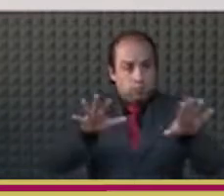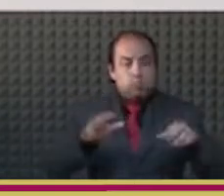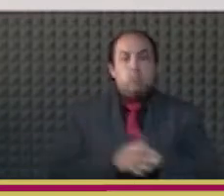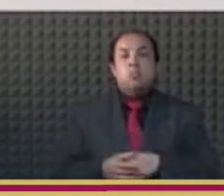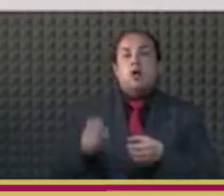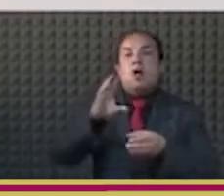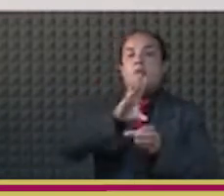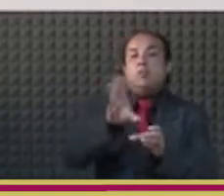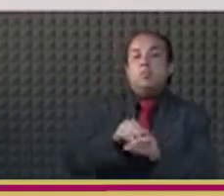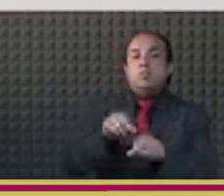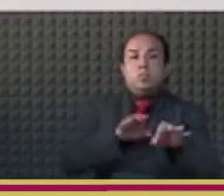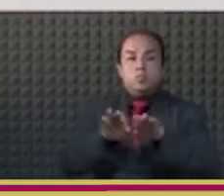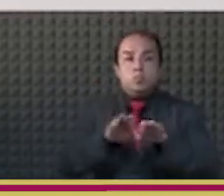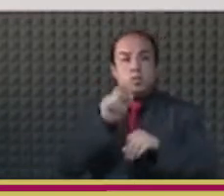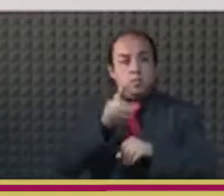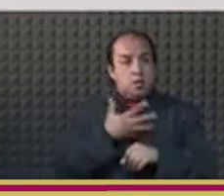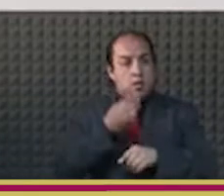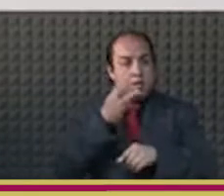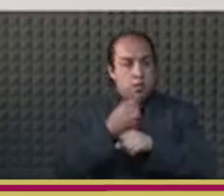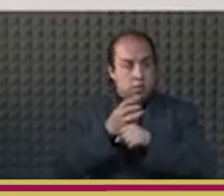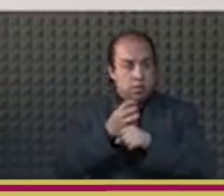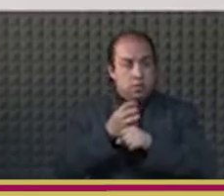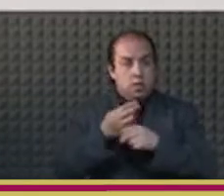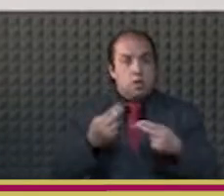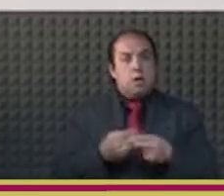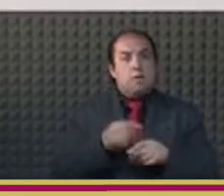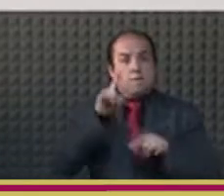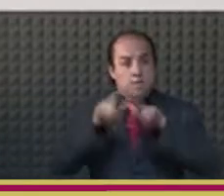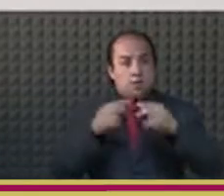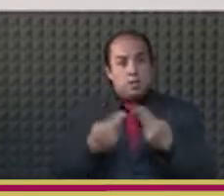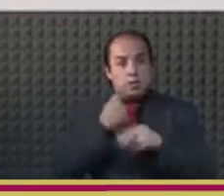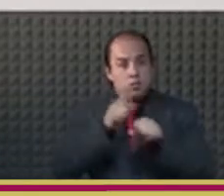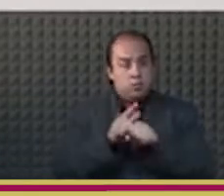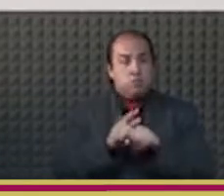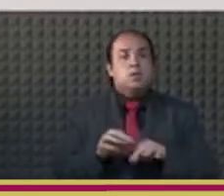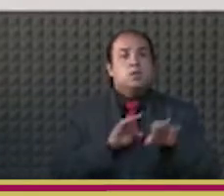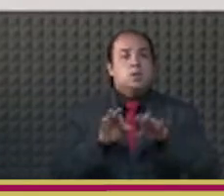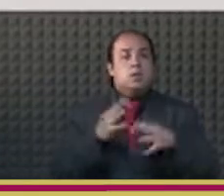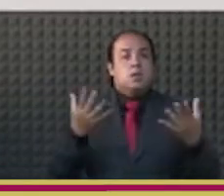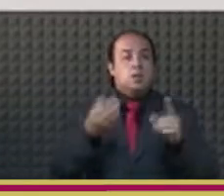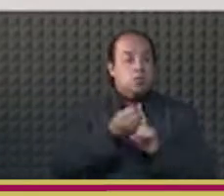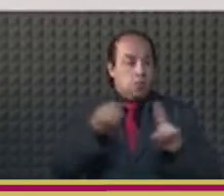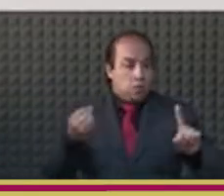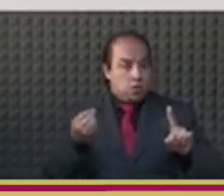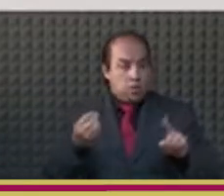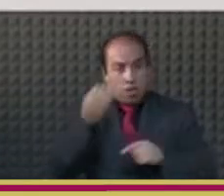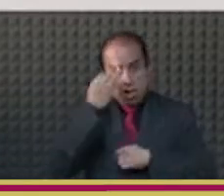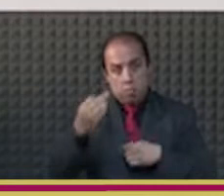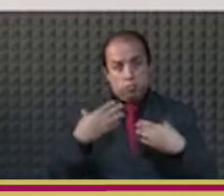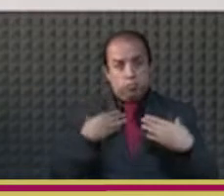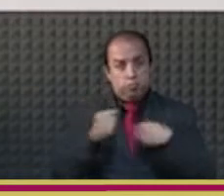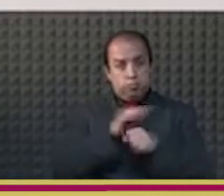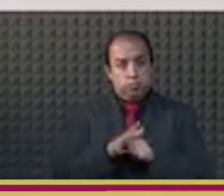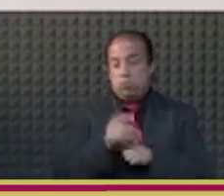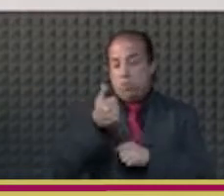Destacar que se trata de una tercera feria nacional de empleo que se organiza en el periodo de la pandemia. Es decir, no es la primera. La